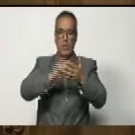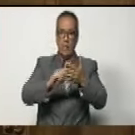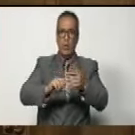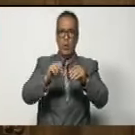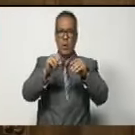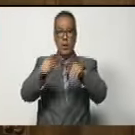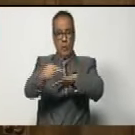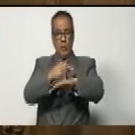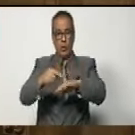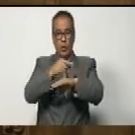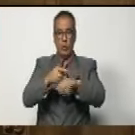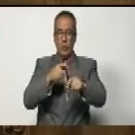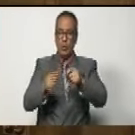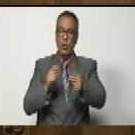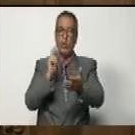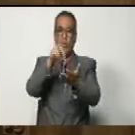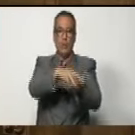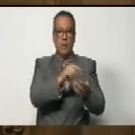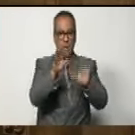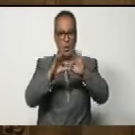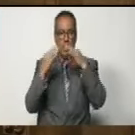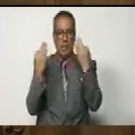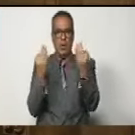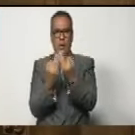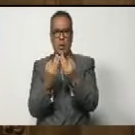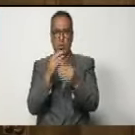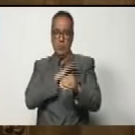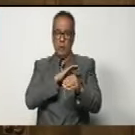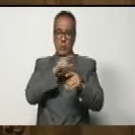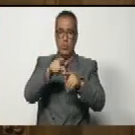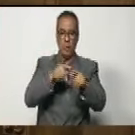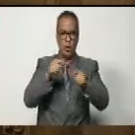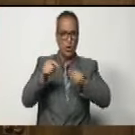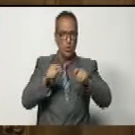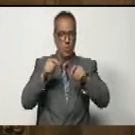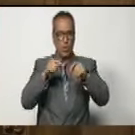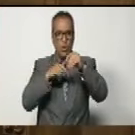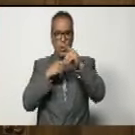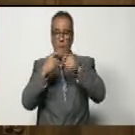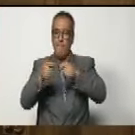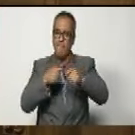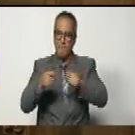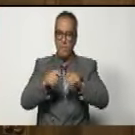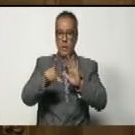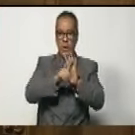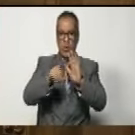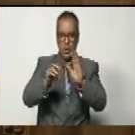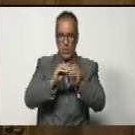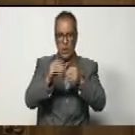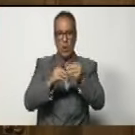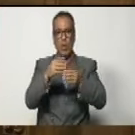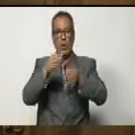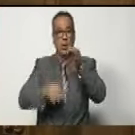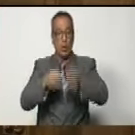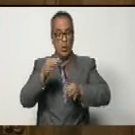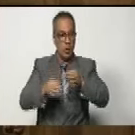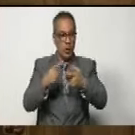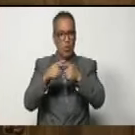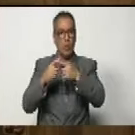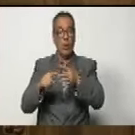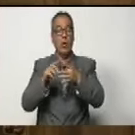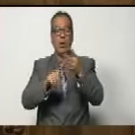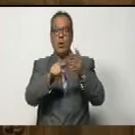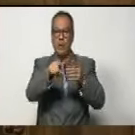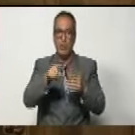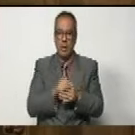El Estado, con activa participación de las familias y sociedad, tomará todas las medidas administrativas, legislativas, judiciales o de cualquier otra